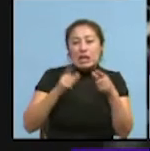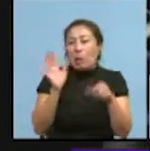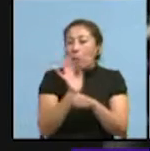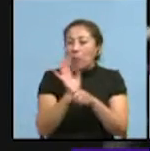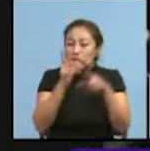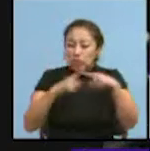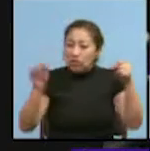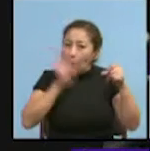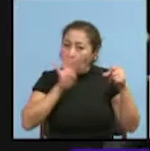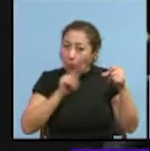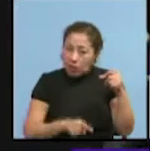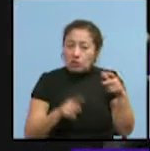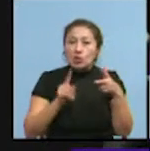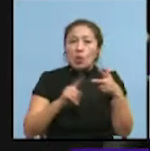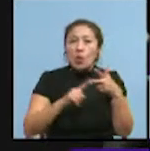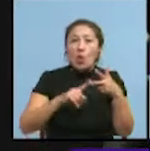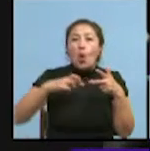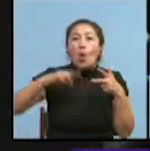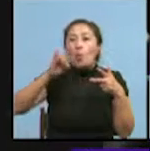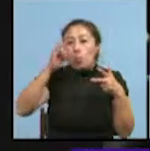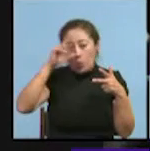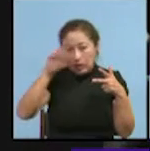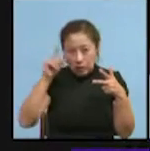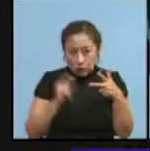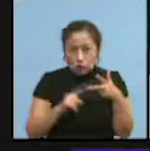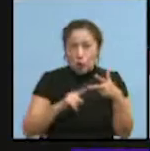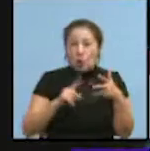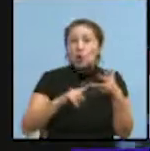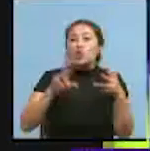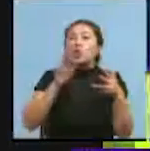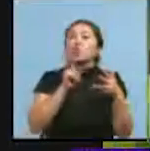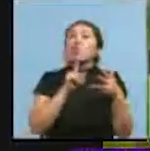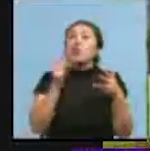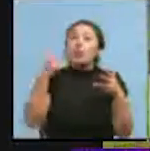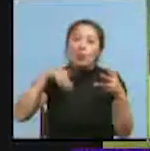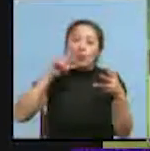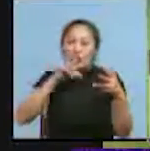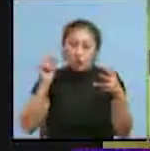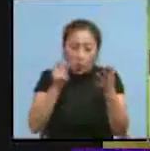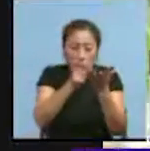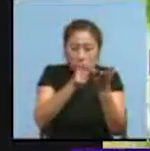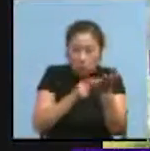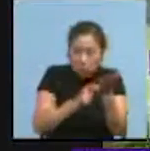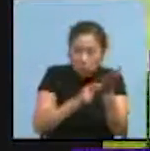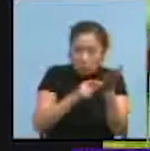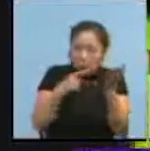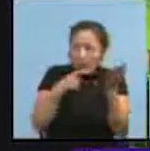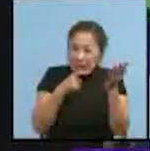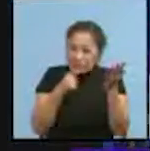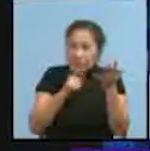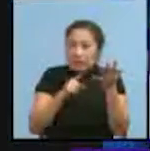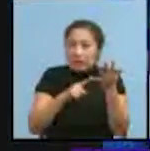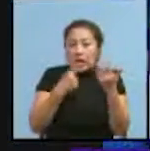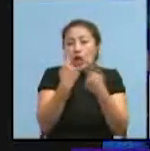tenemos puerro, tenemos orégano, tomillo, tenemos maní. También tenemos